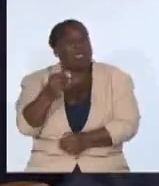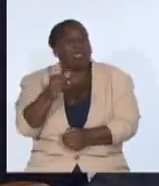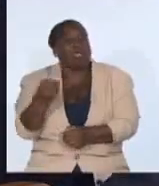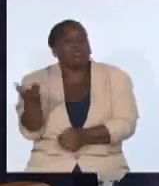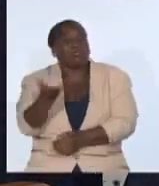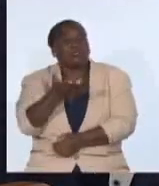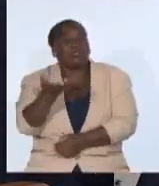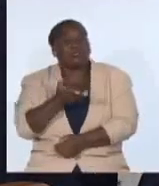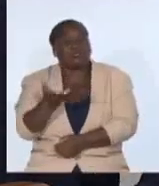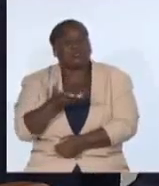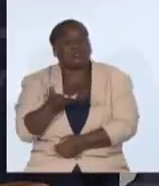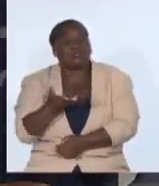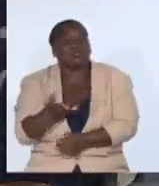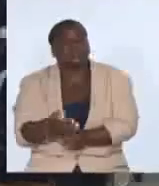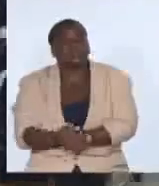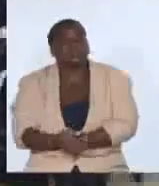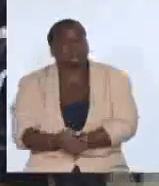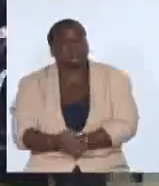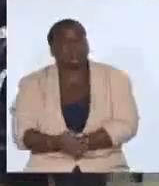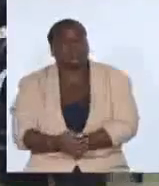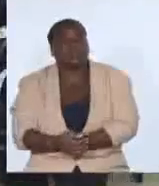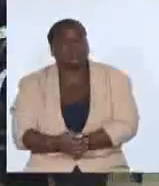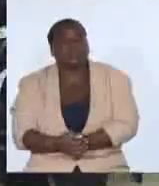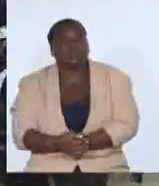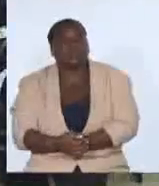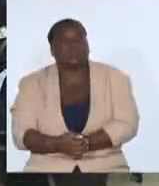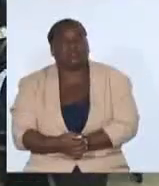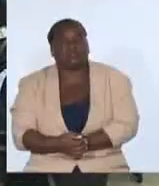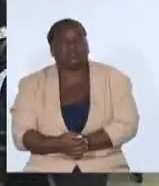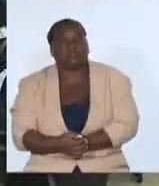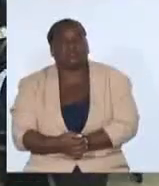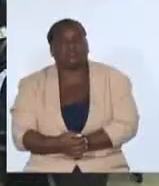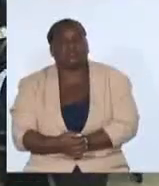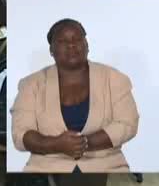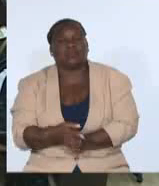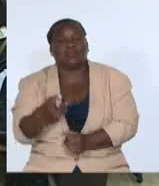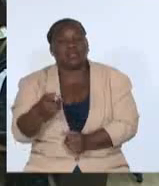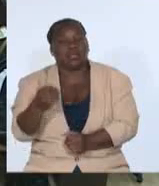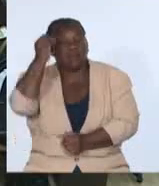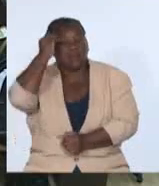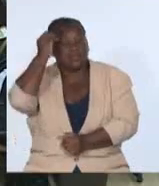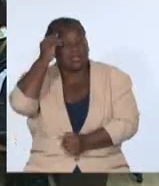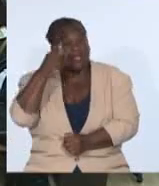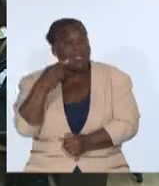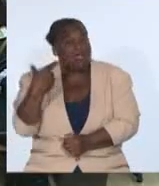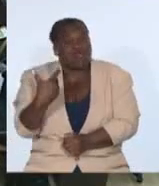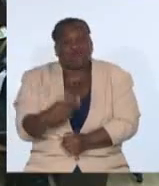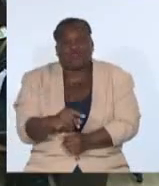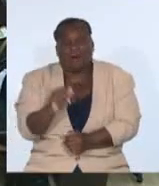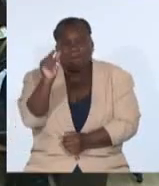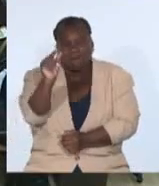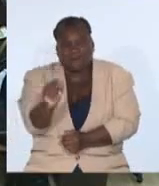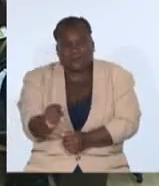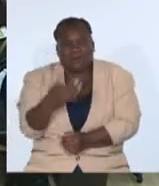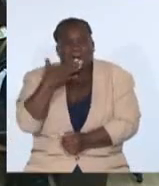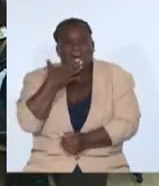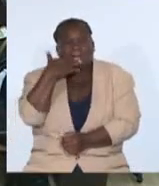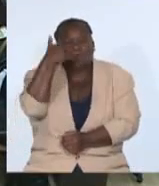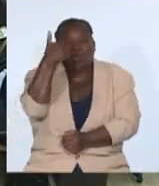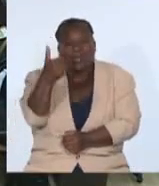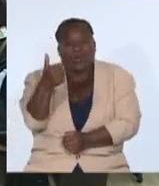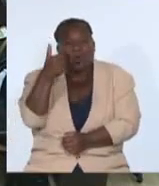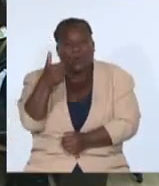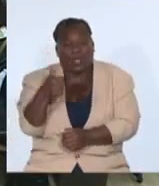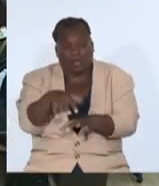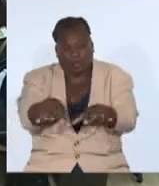los procesos investigativos y dotados al género humano de capacidades insospechadas para mejorar sus condiciones de